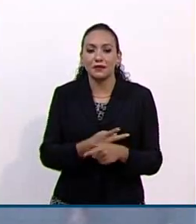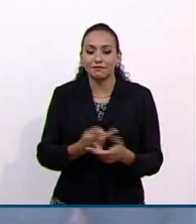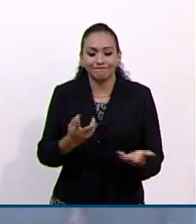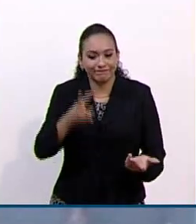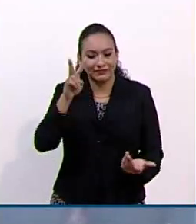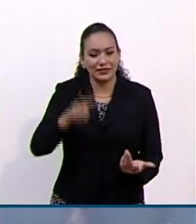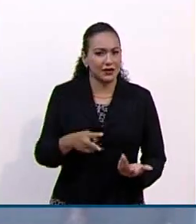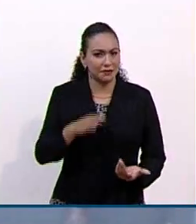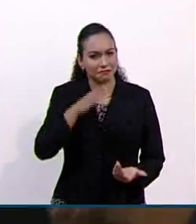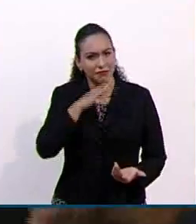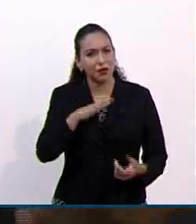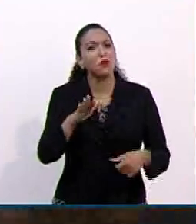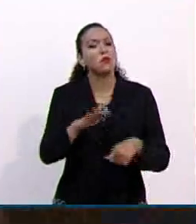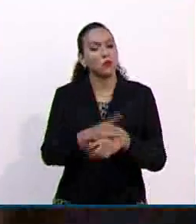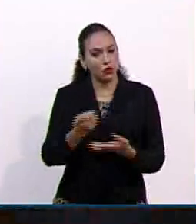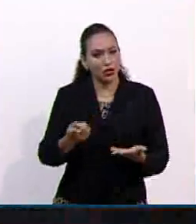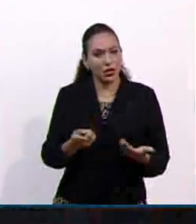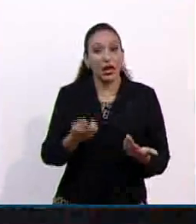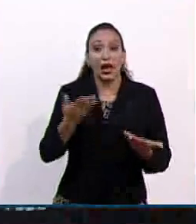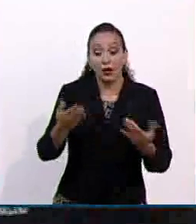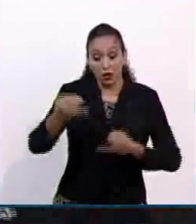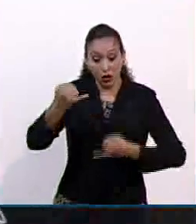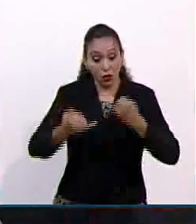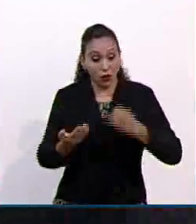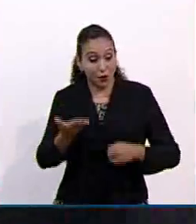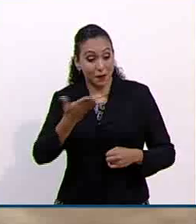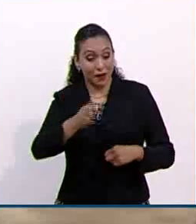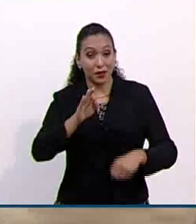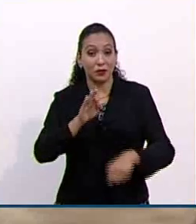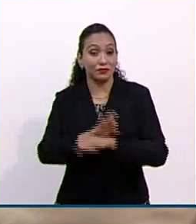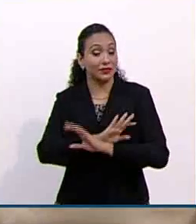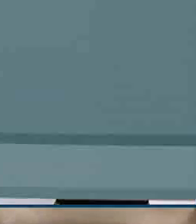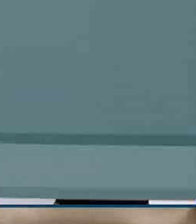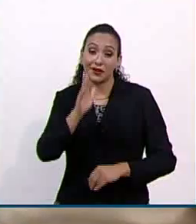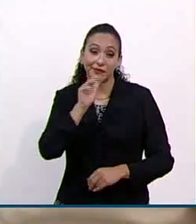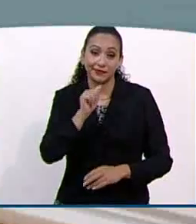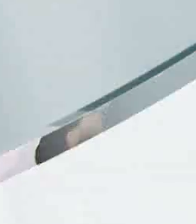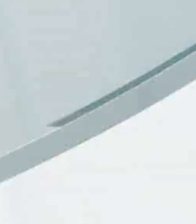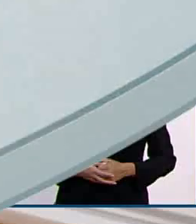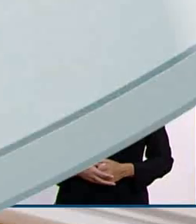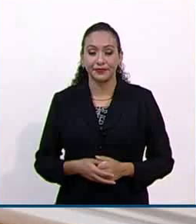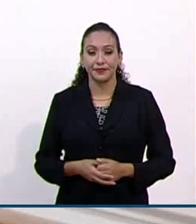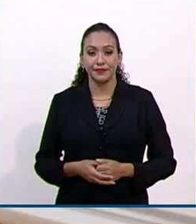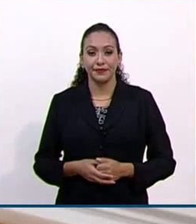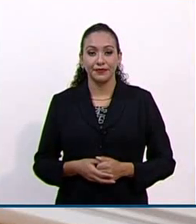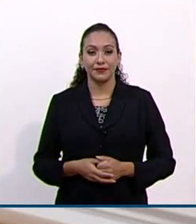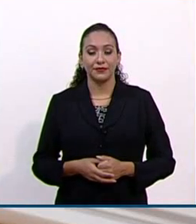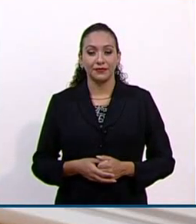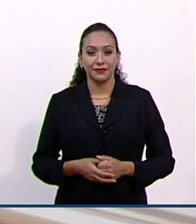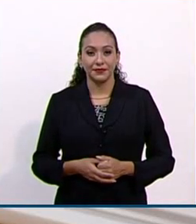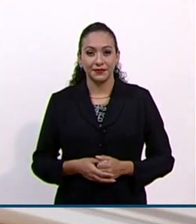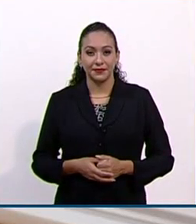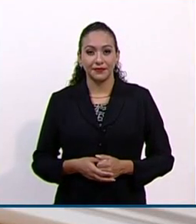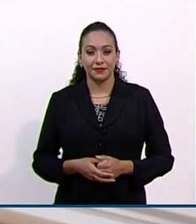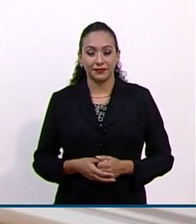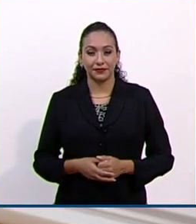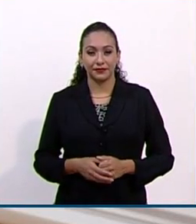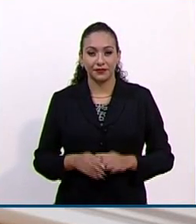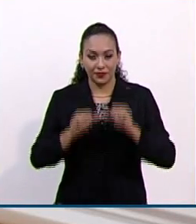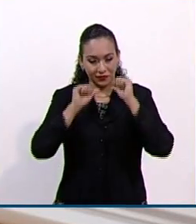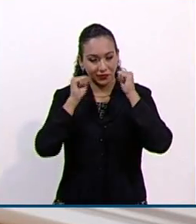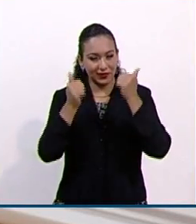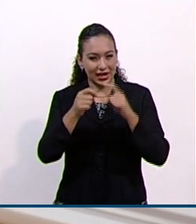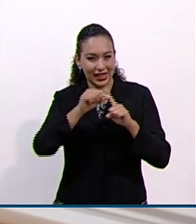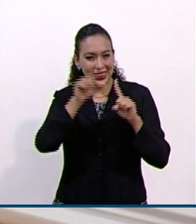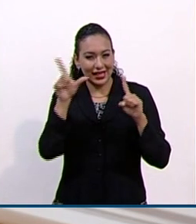no podrán volver a ser ordenadas por jueces federales. Y la Asociación